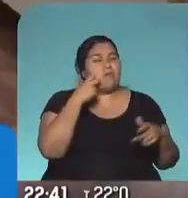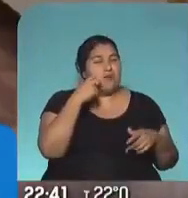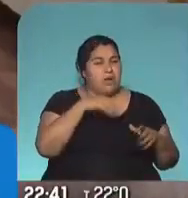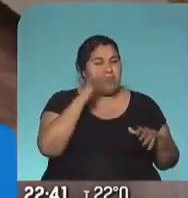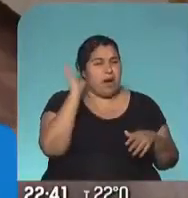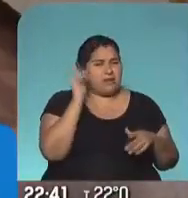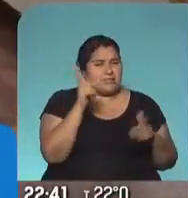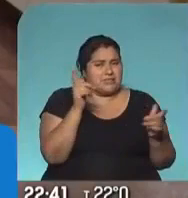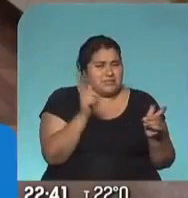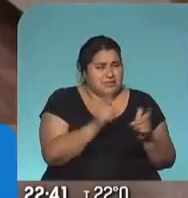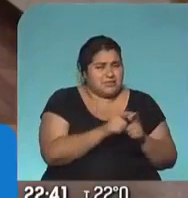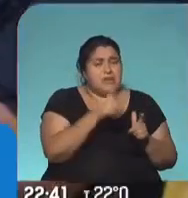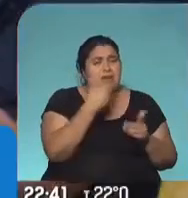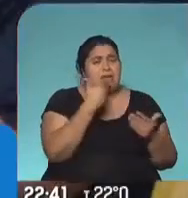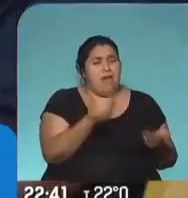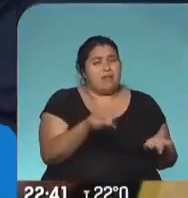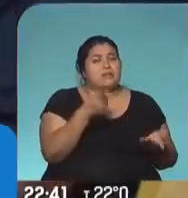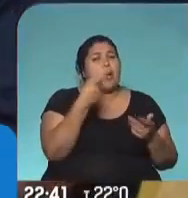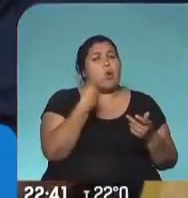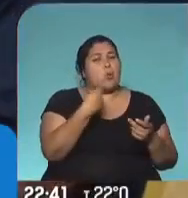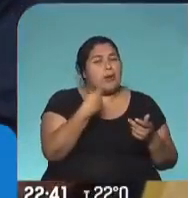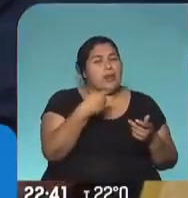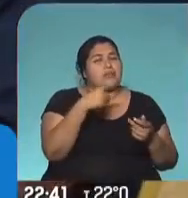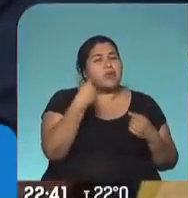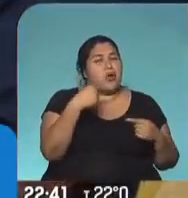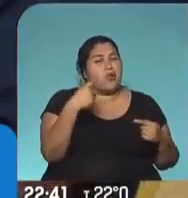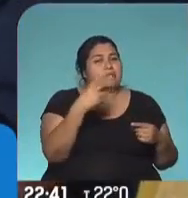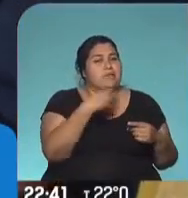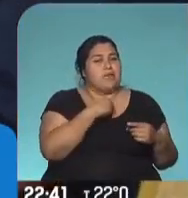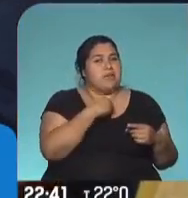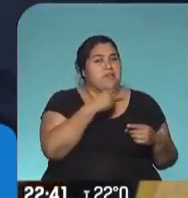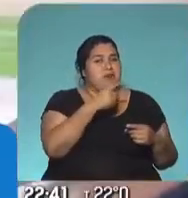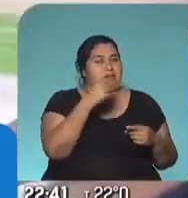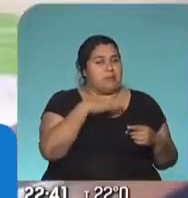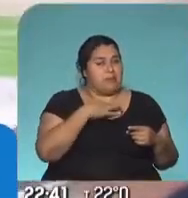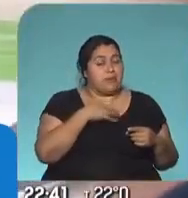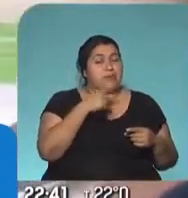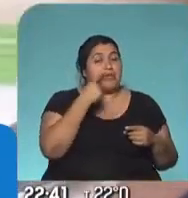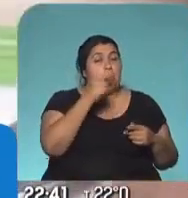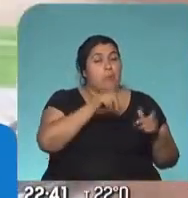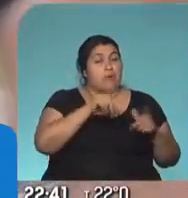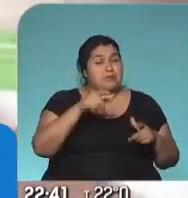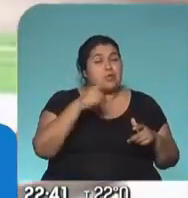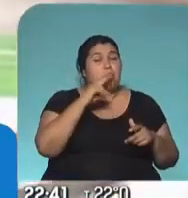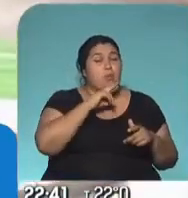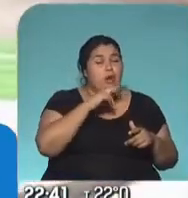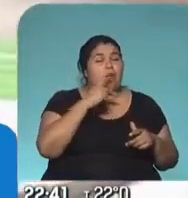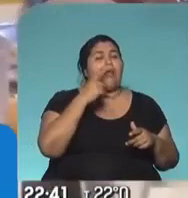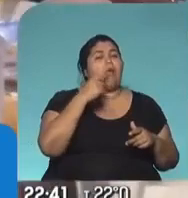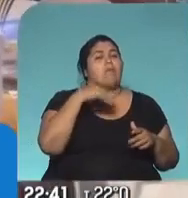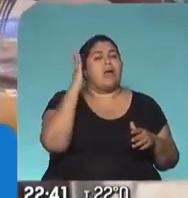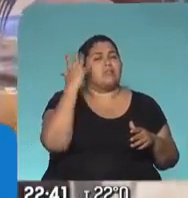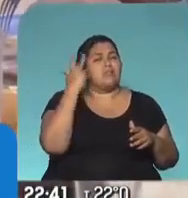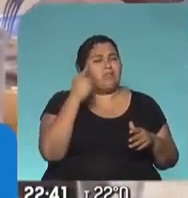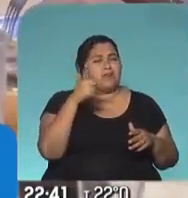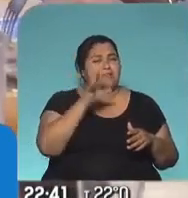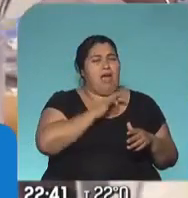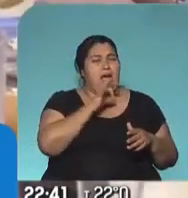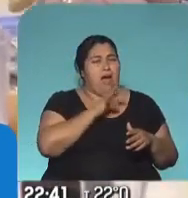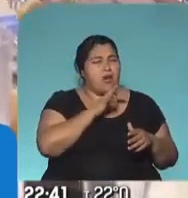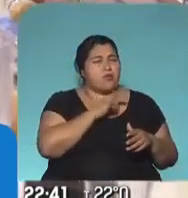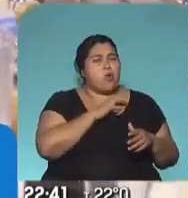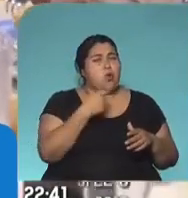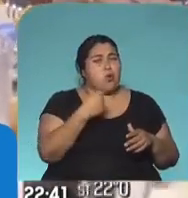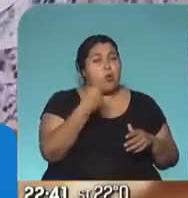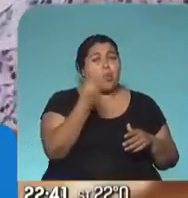gracias a la jubilación precoz y a la elevada esperanza de vida, los franceses encabezan el ranking de más años jubilados, 22